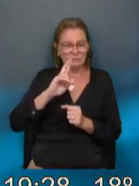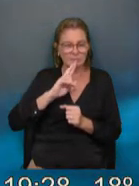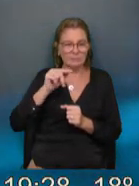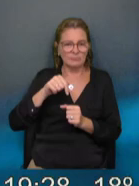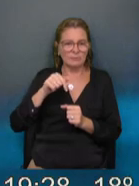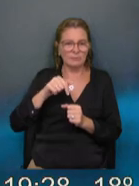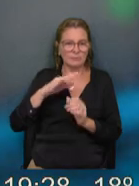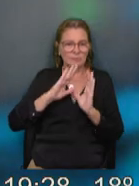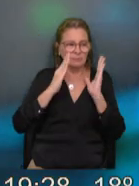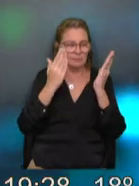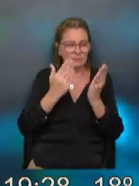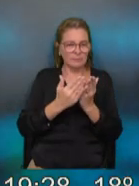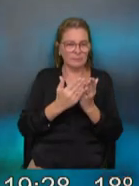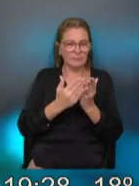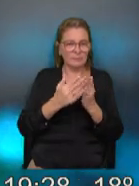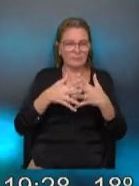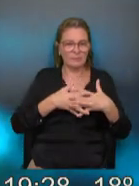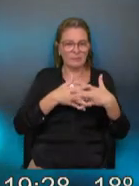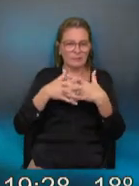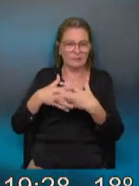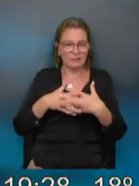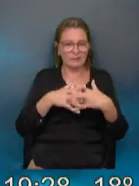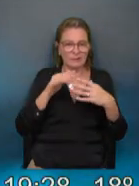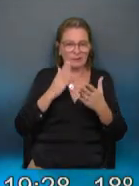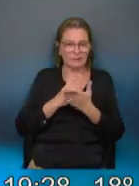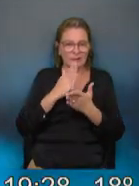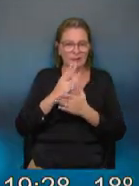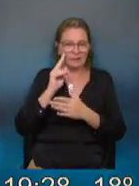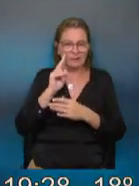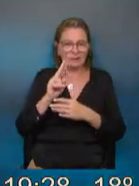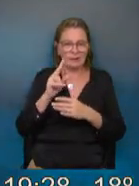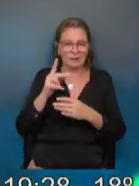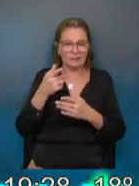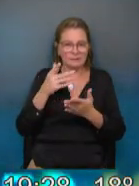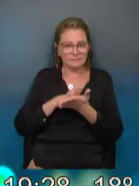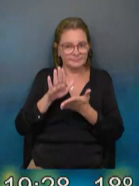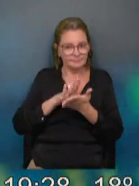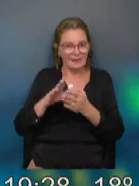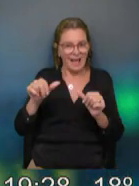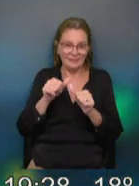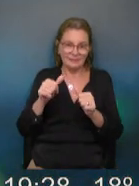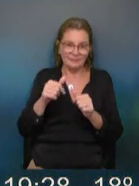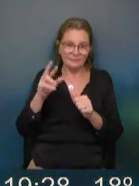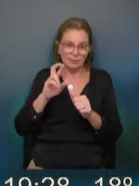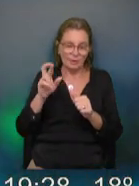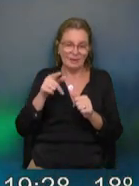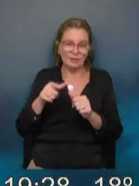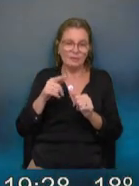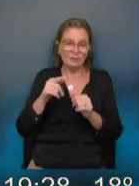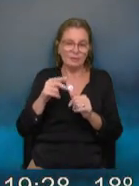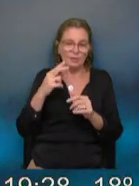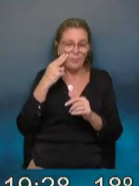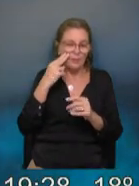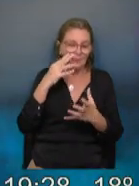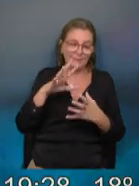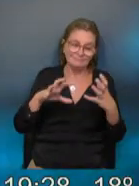que está pasando en el mundo, en particular con Estados Unidos, que siempre es lo que miramos porque es donde está la maquinita de hacer los dólares, ¿sí? Y con lo que está pasando con estos conflictos, porque